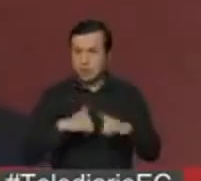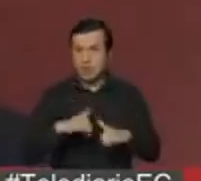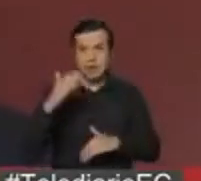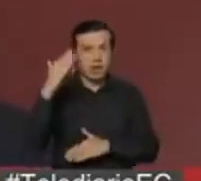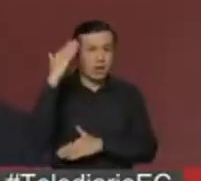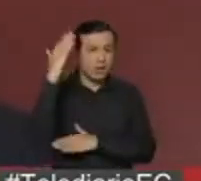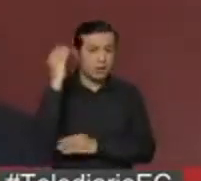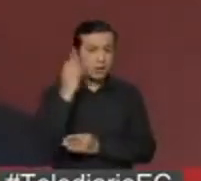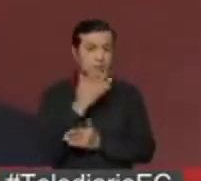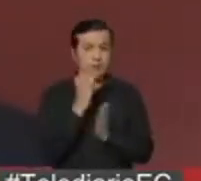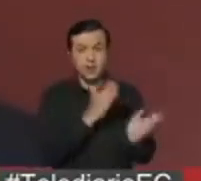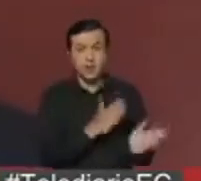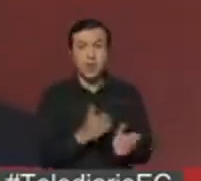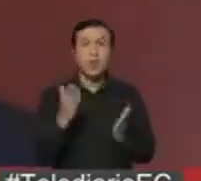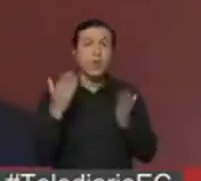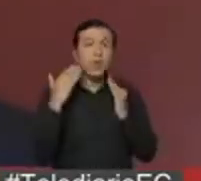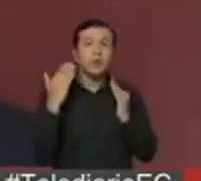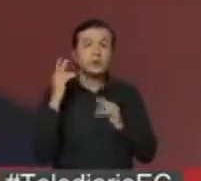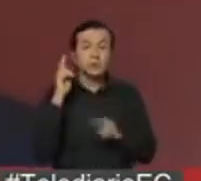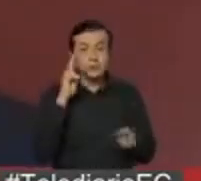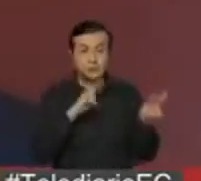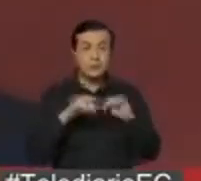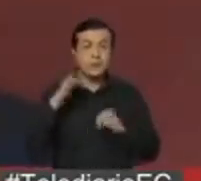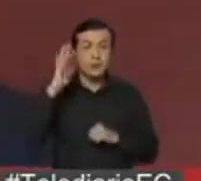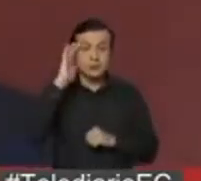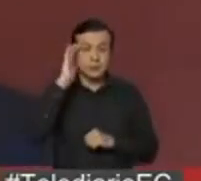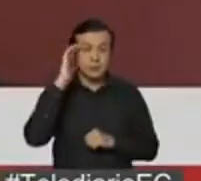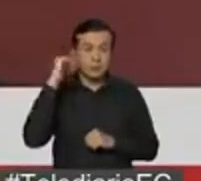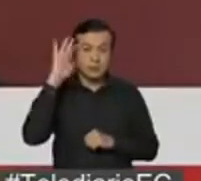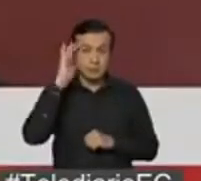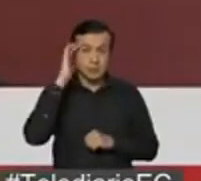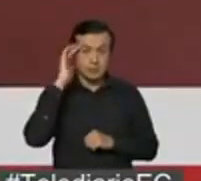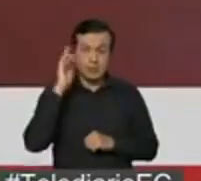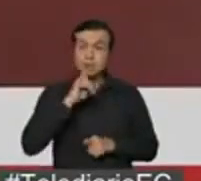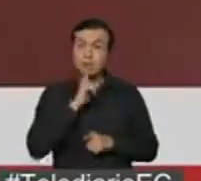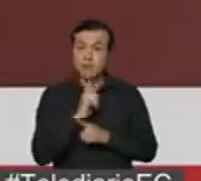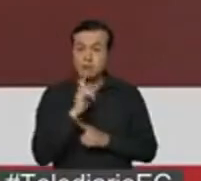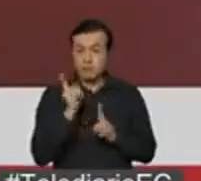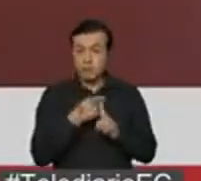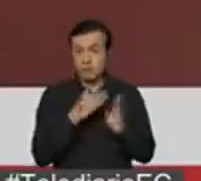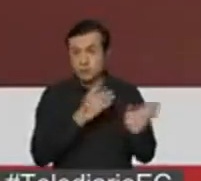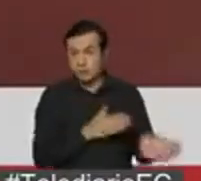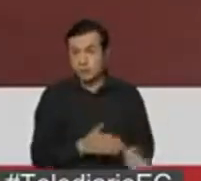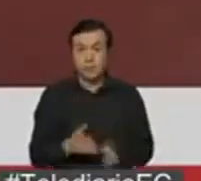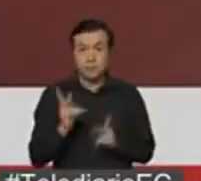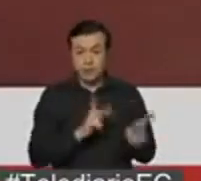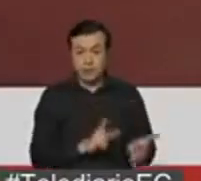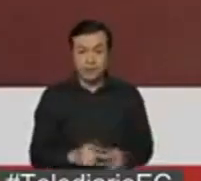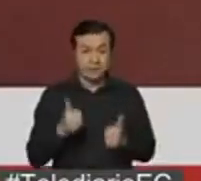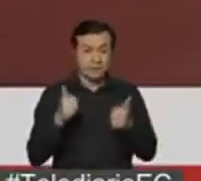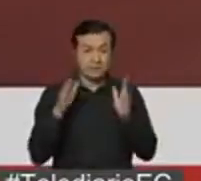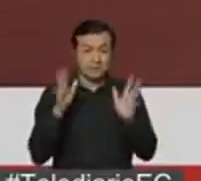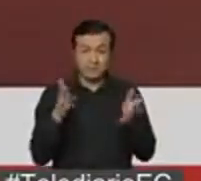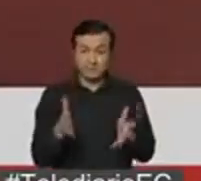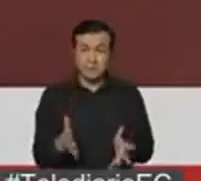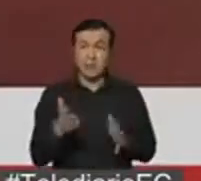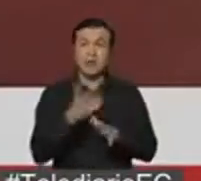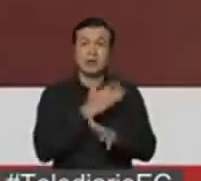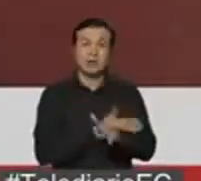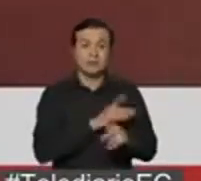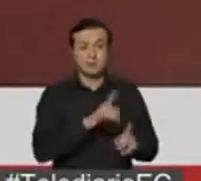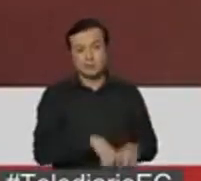COE de Guayaquil, y eso es algo preocupante. Preocupante en primer lugar porque no nos permite una planificación adecuada. Antes se iba a